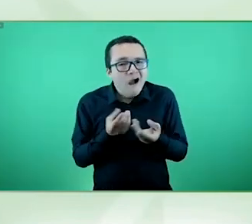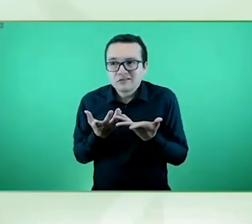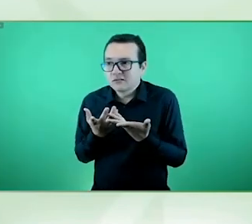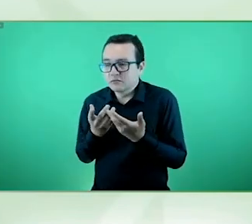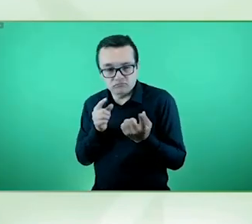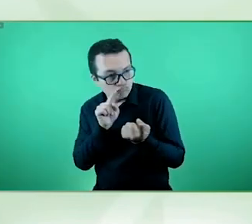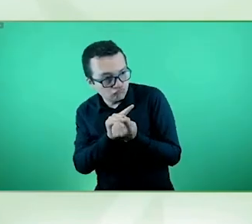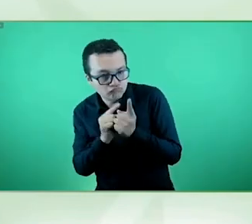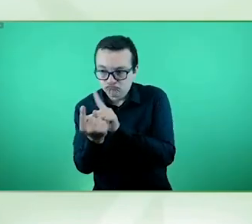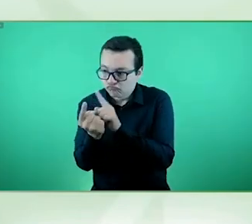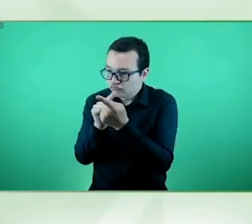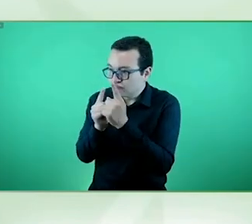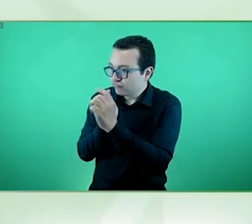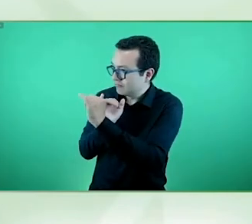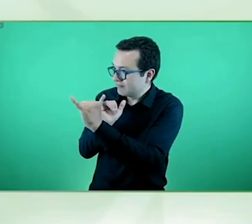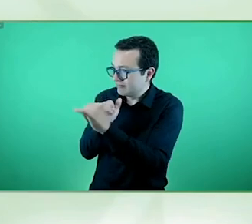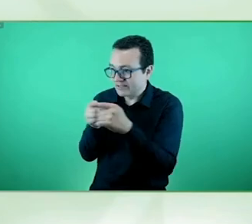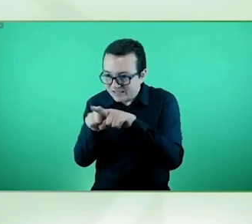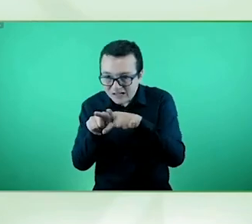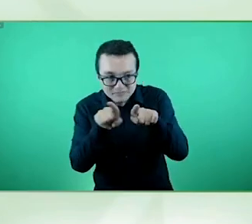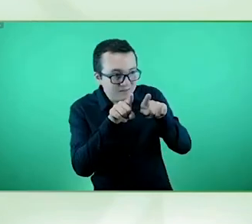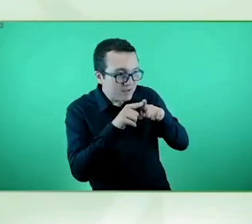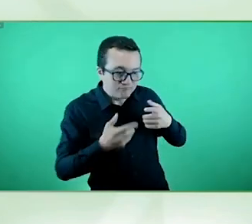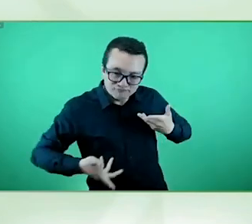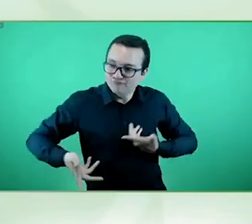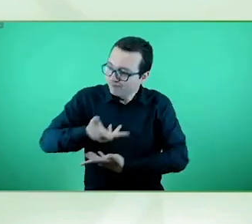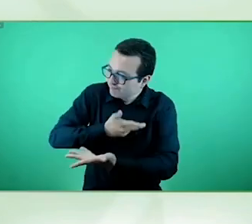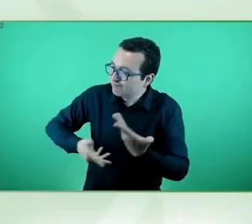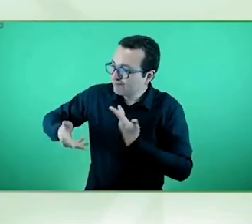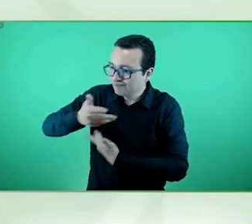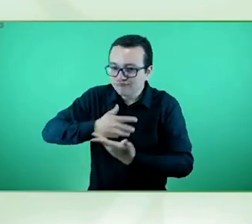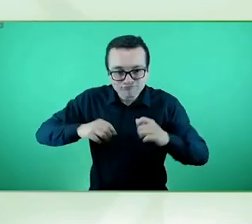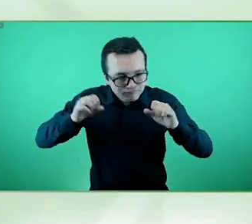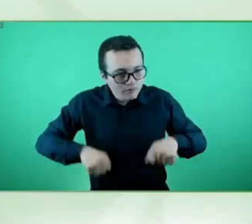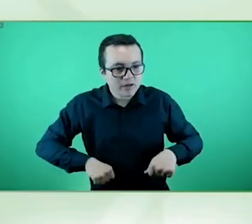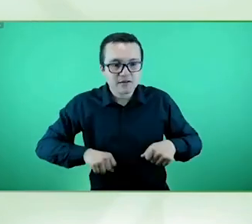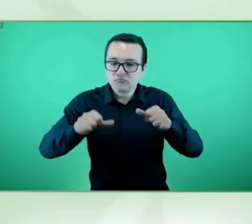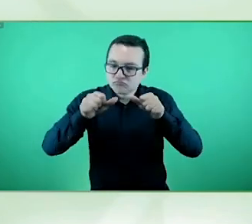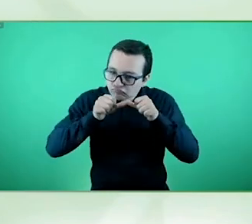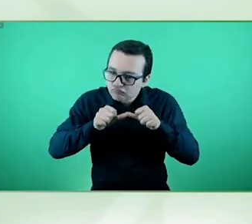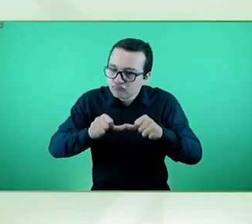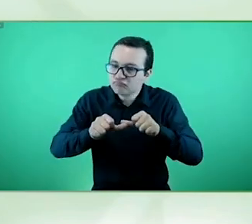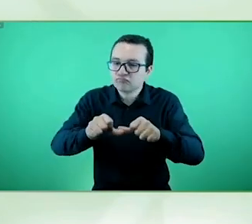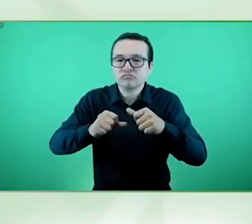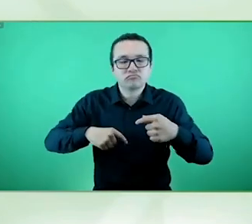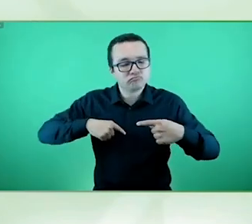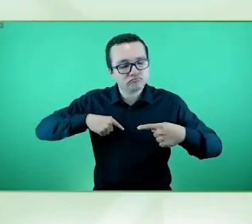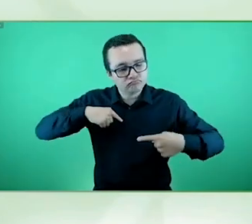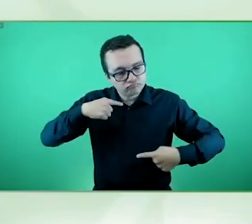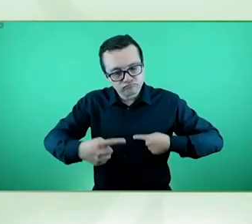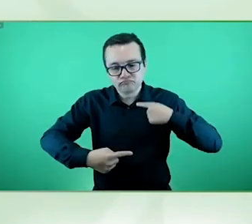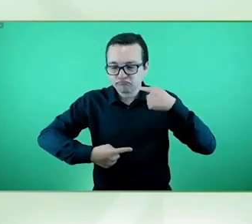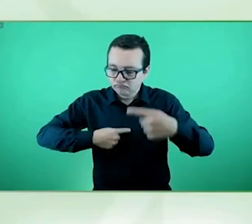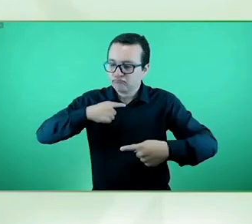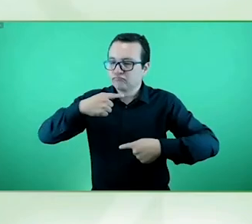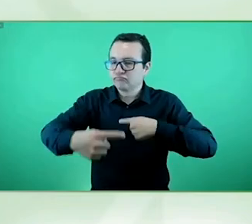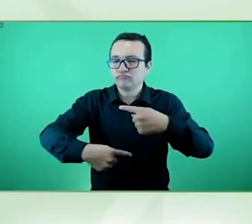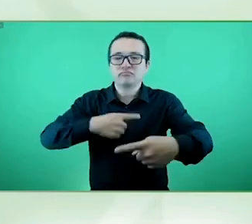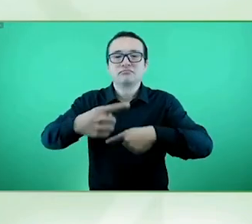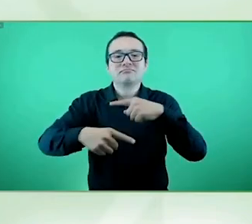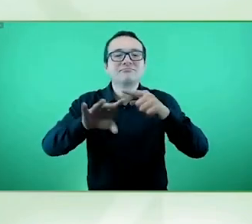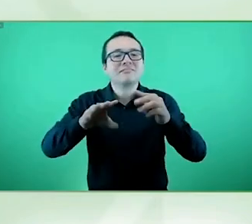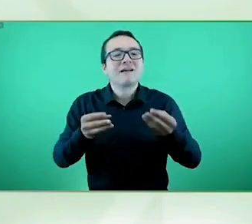estén haciendo y que esto esté contribuyendo finalmente a su calidad de vida y al desarrollo